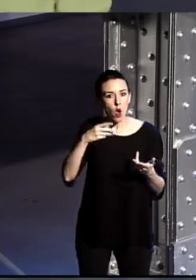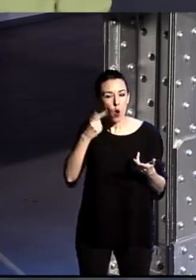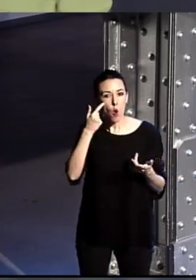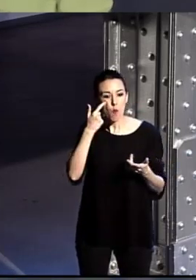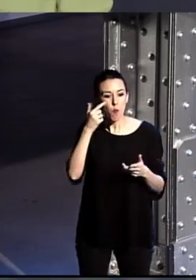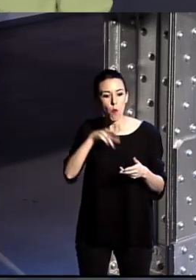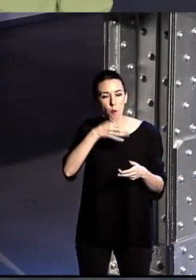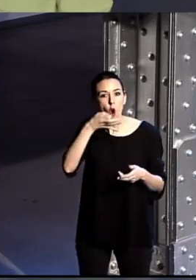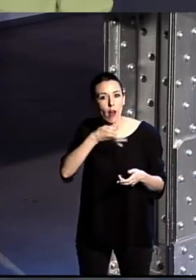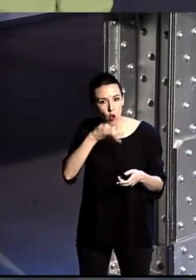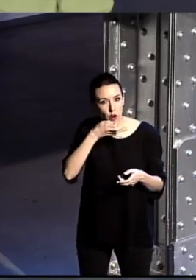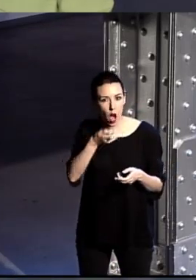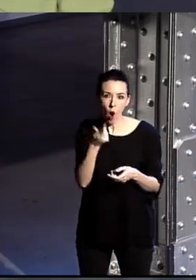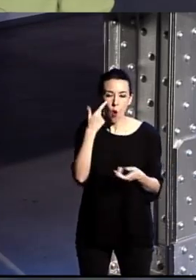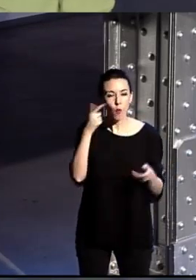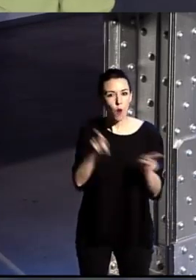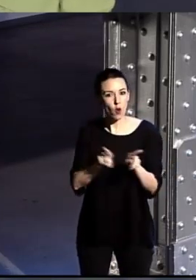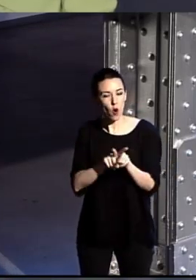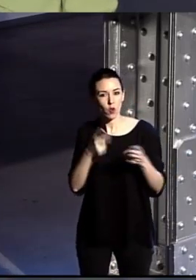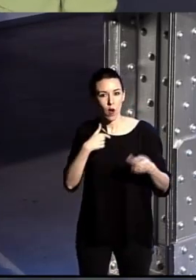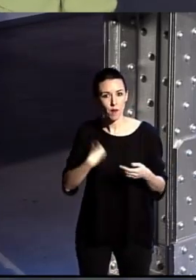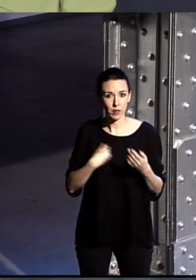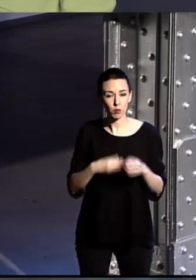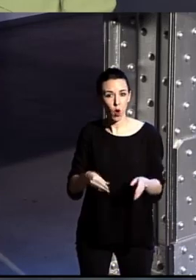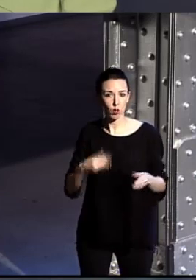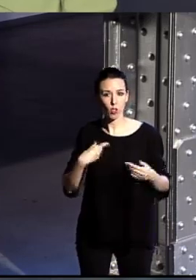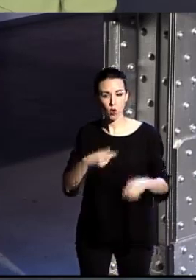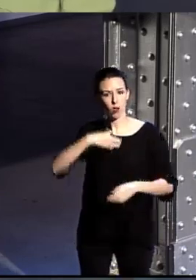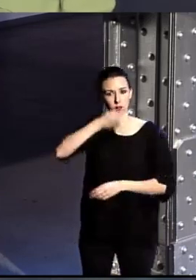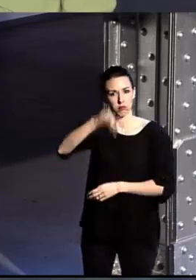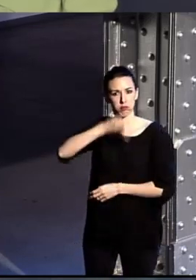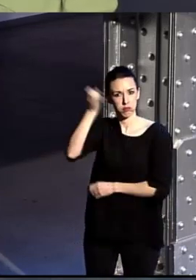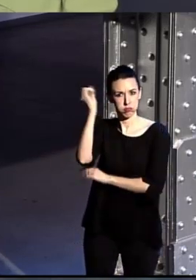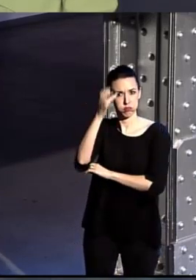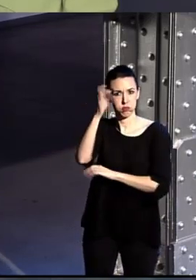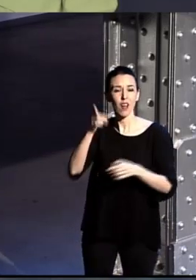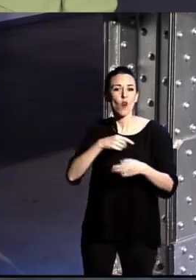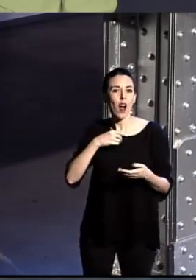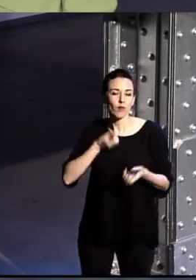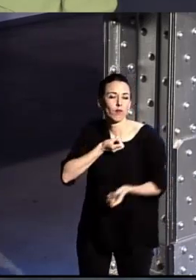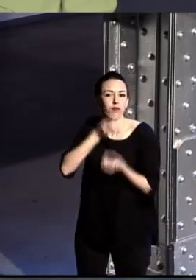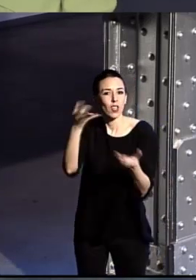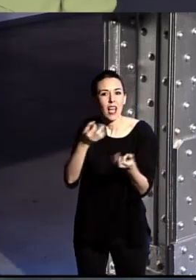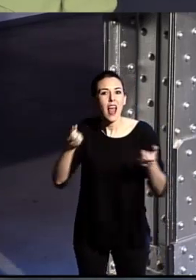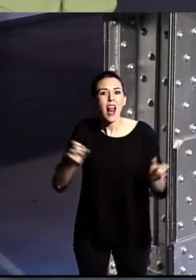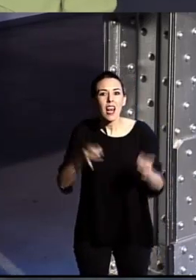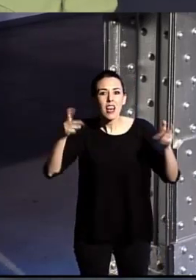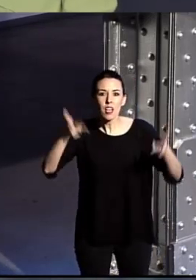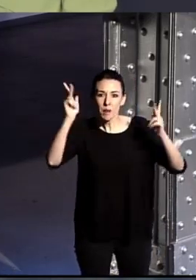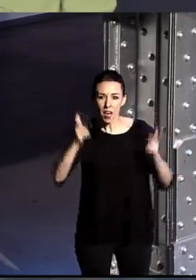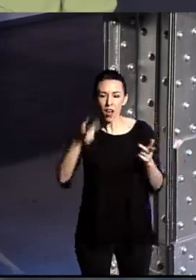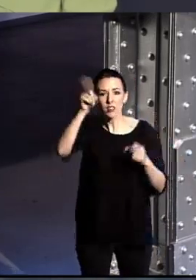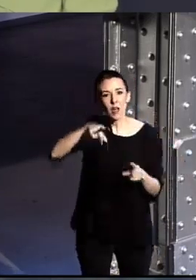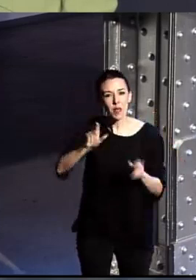grandes mujeres un poco alegóricas, ¿no? Que desde la tribuna pues llevan mensajes liberadores y que de alguna manera pues también